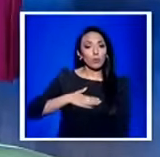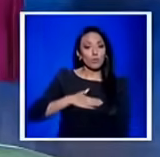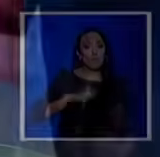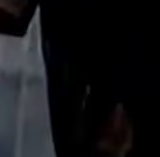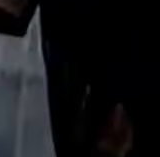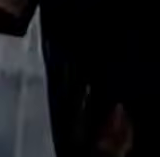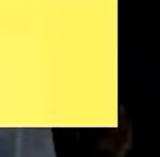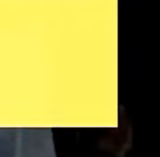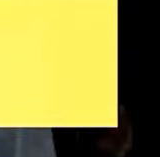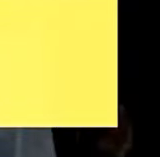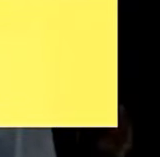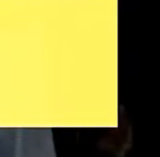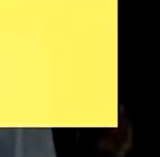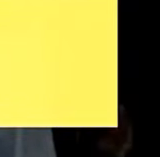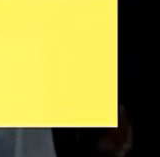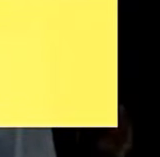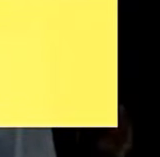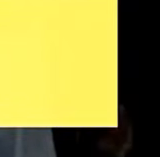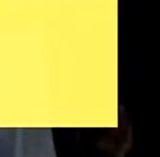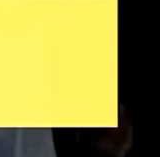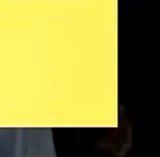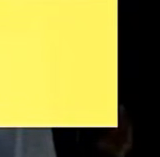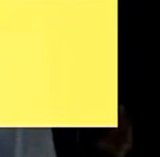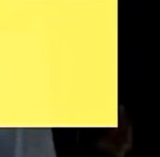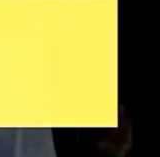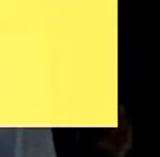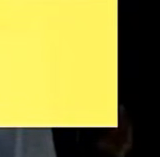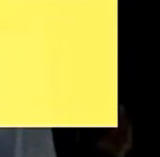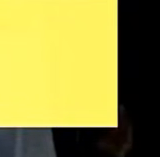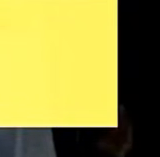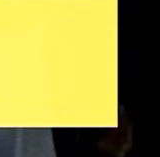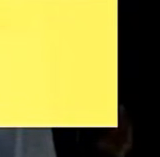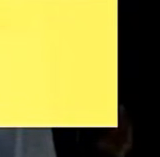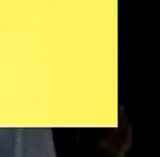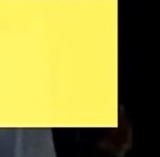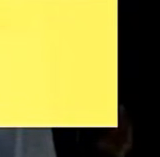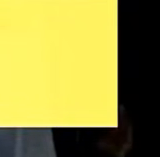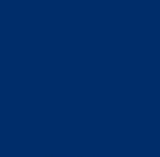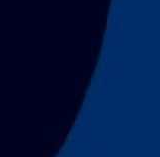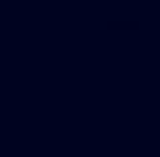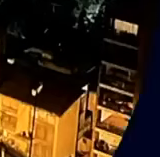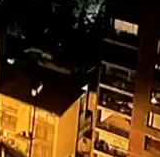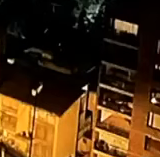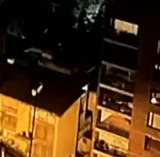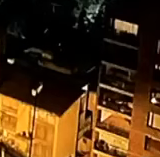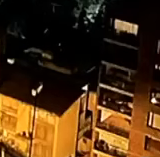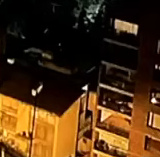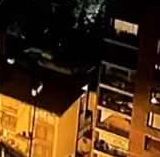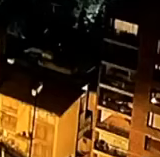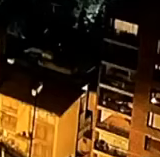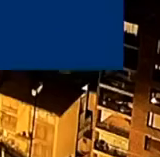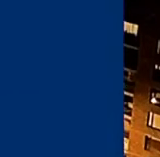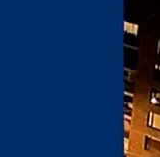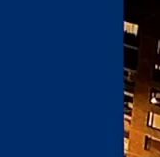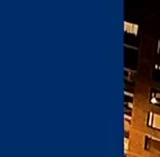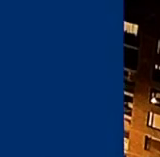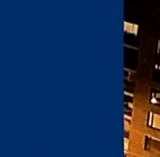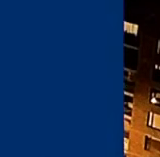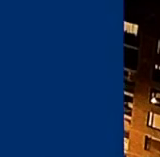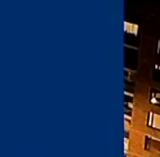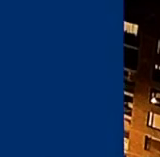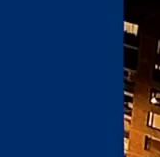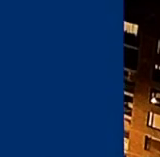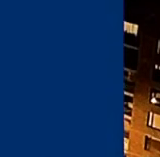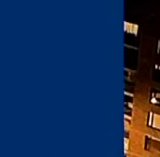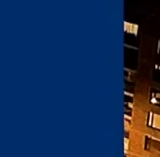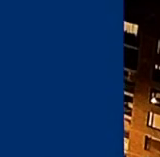a revisar los horarios porque en algunos sectores ya no hay luz. La luz se fue a las 5:30 de la mañana y va a volver a